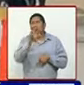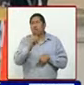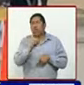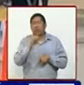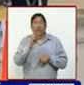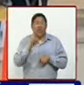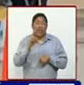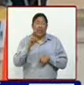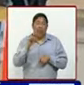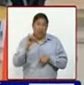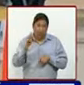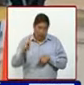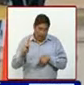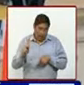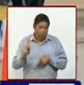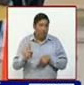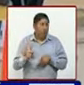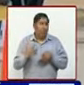5230IRK,